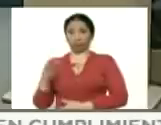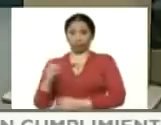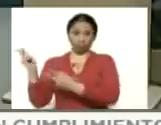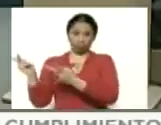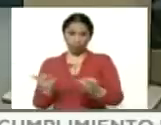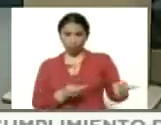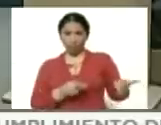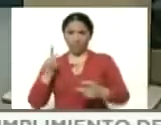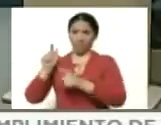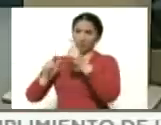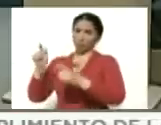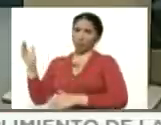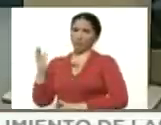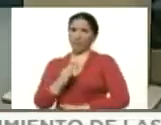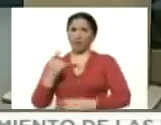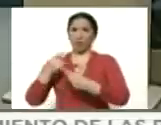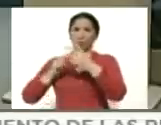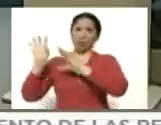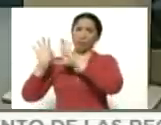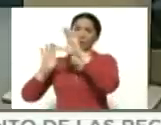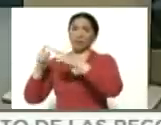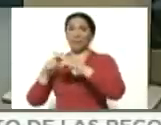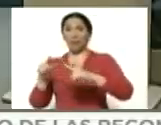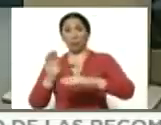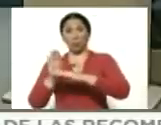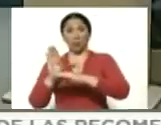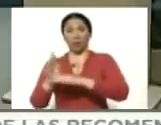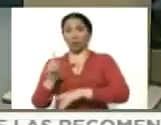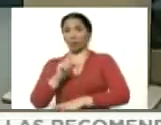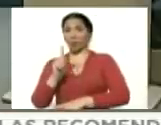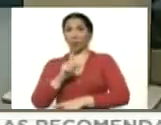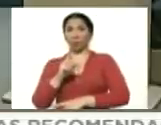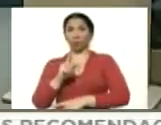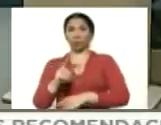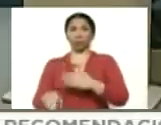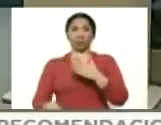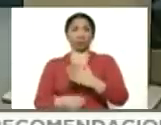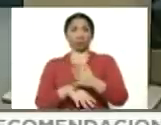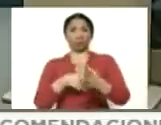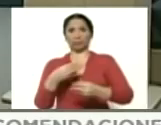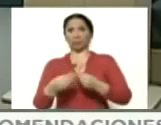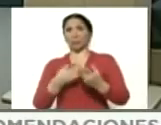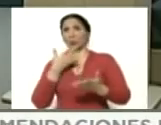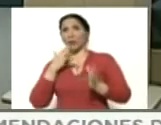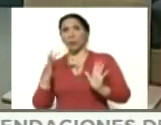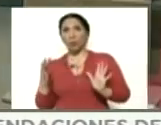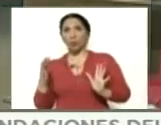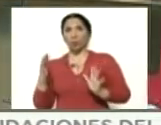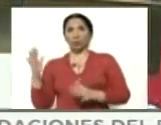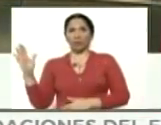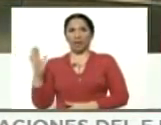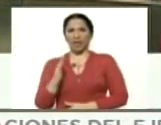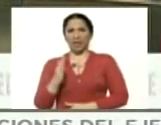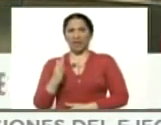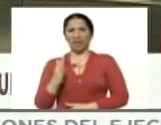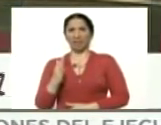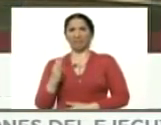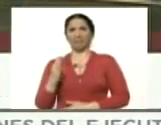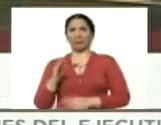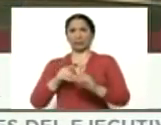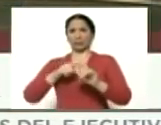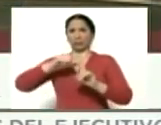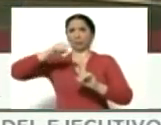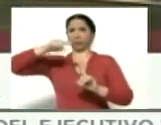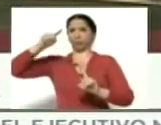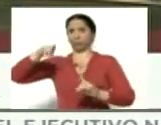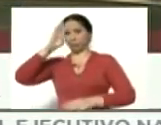connacionales, pero cuidando que no se vayan a traer el crecimiento exponencial del virus de